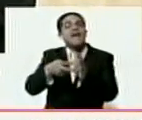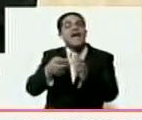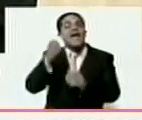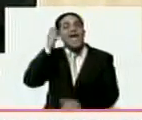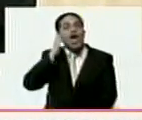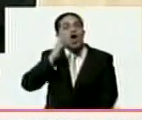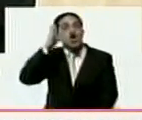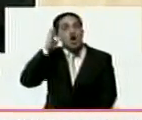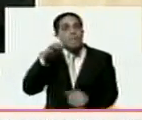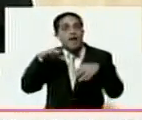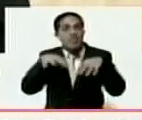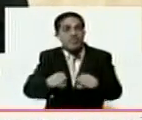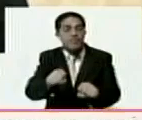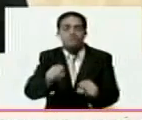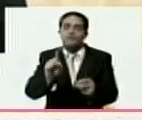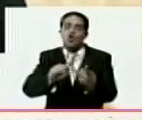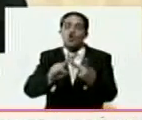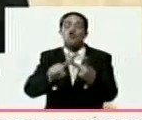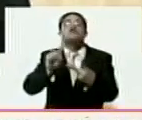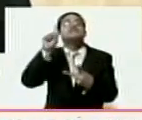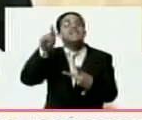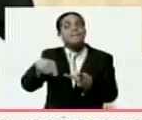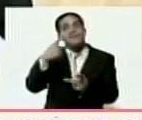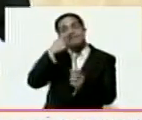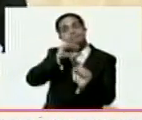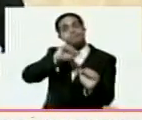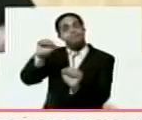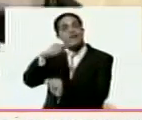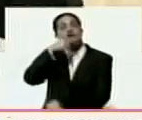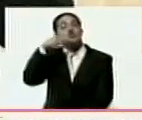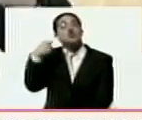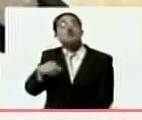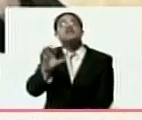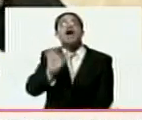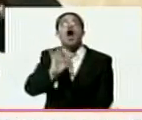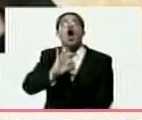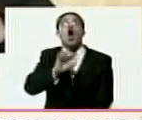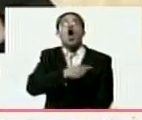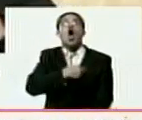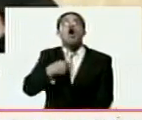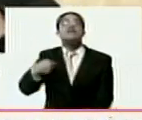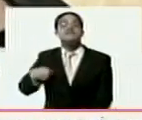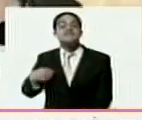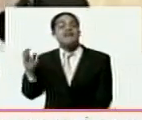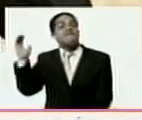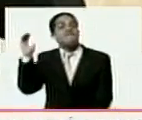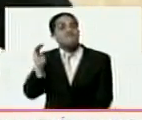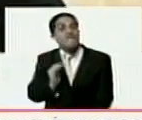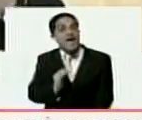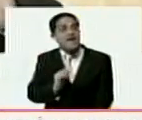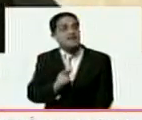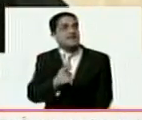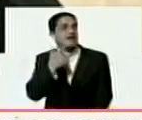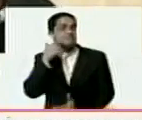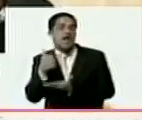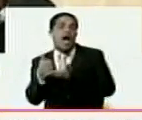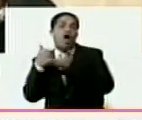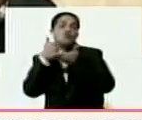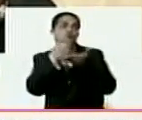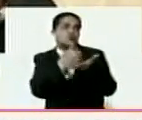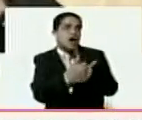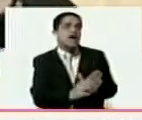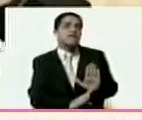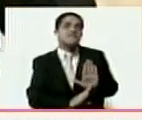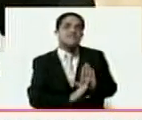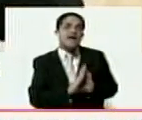sino de impedir que China o Rusia entren con sus inversiones, con su posibilidad de desarrollo